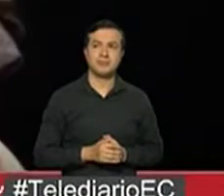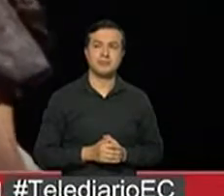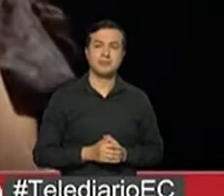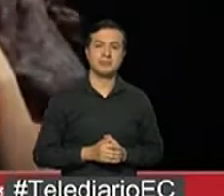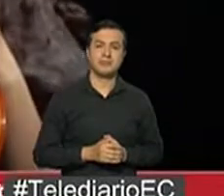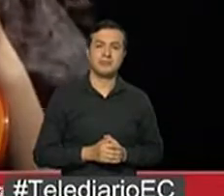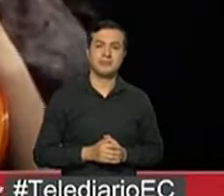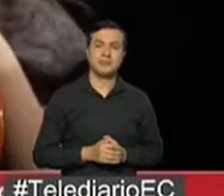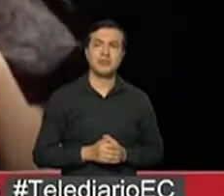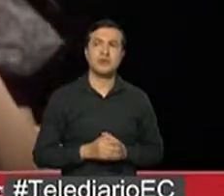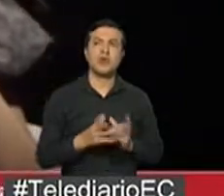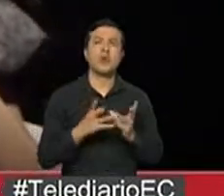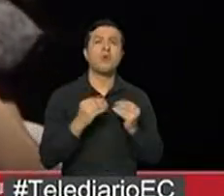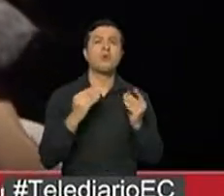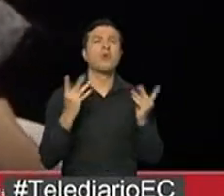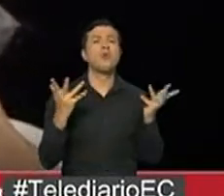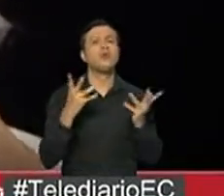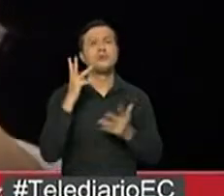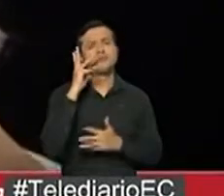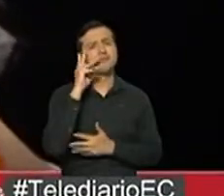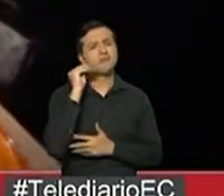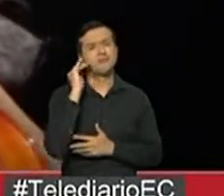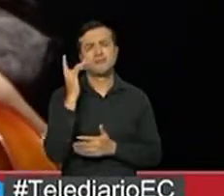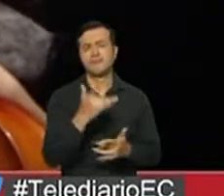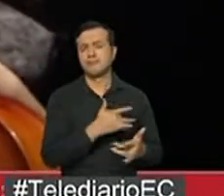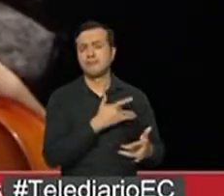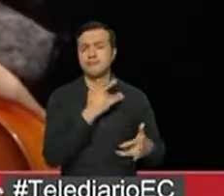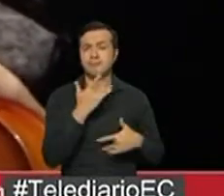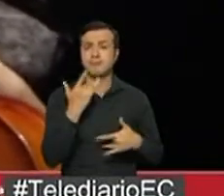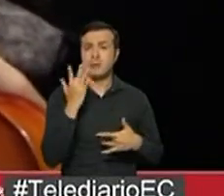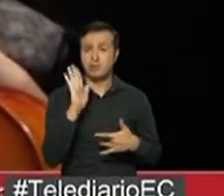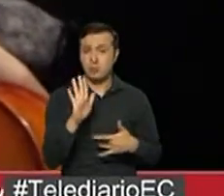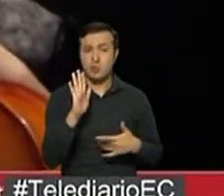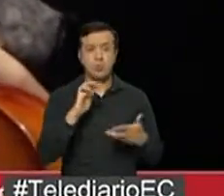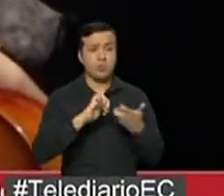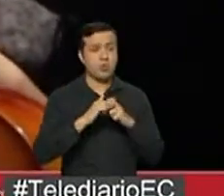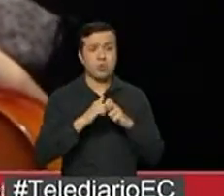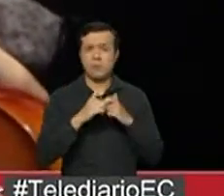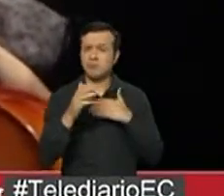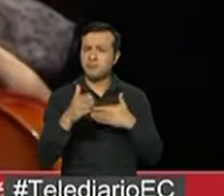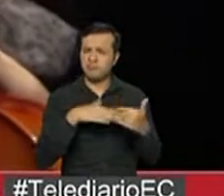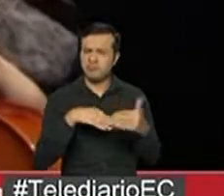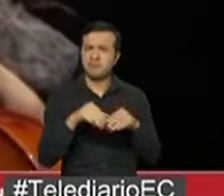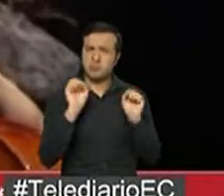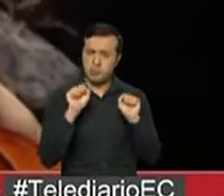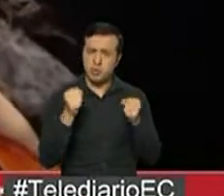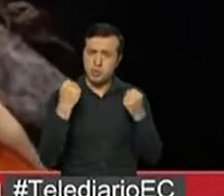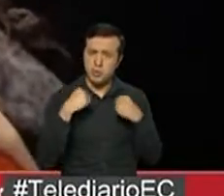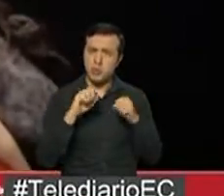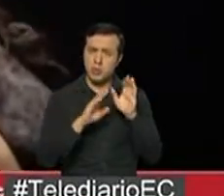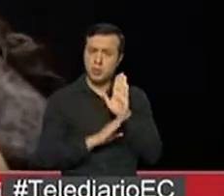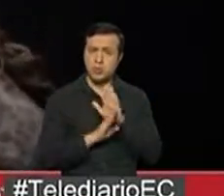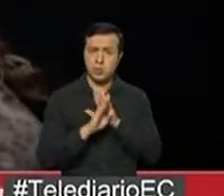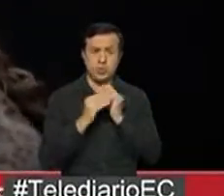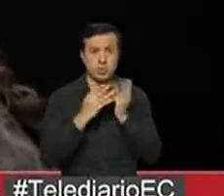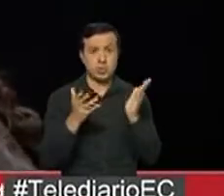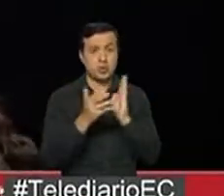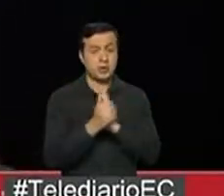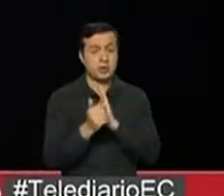son muchas las vivencias de estos artistas que a pesar de cualquier dificultad han sabido explotar y potenciar sus